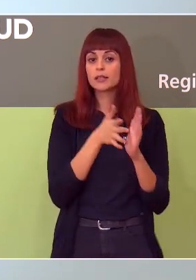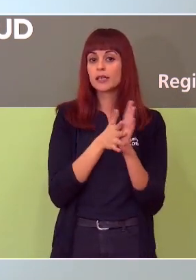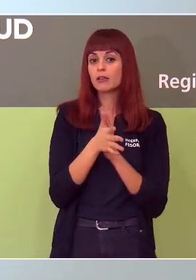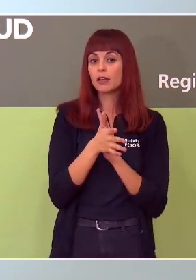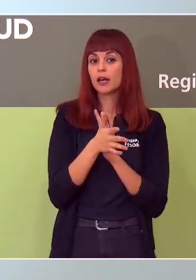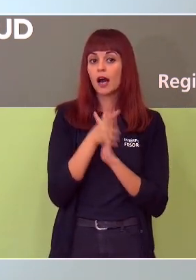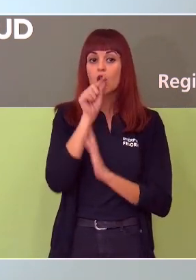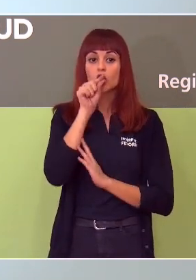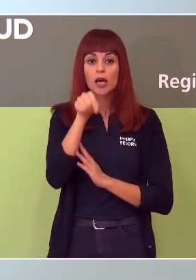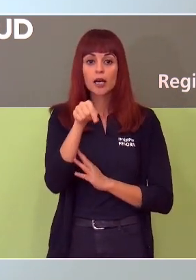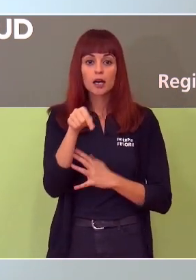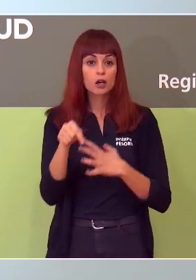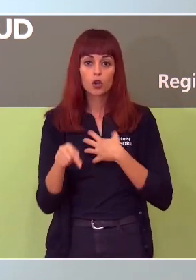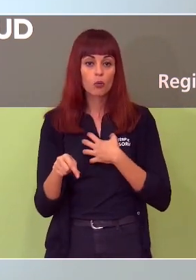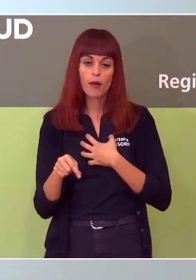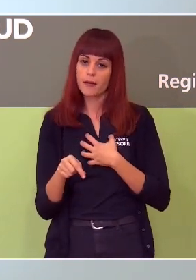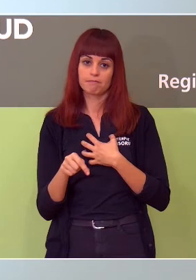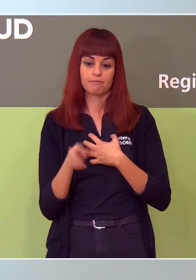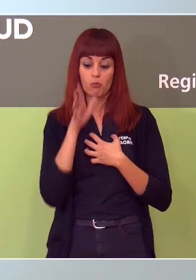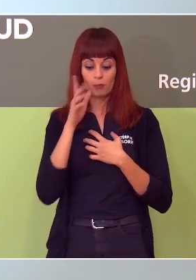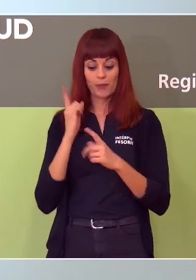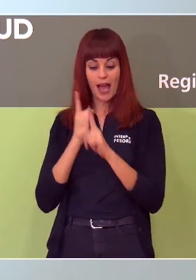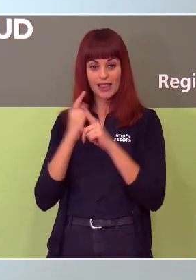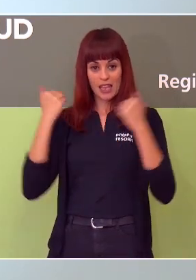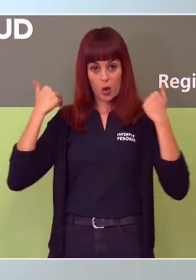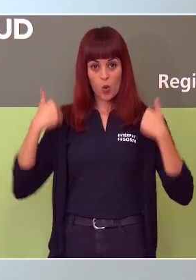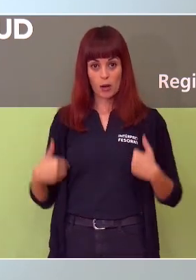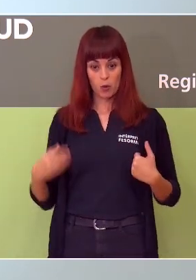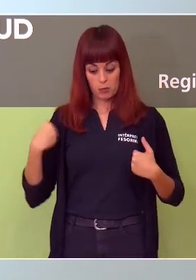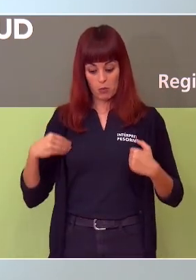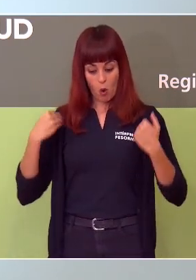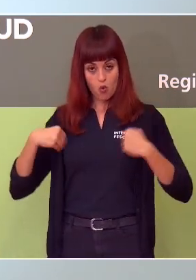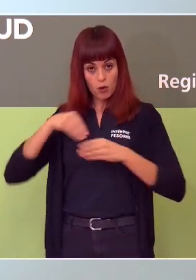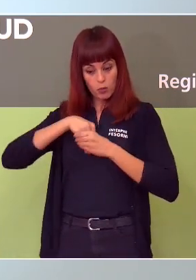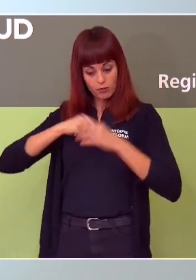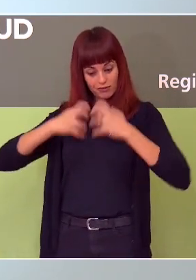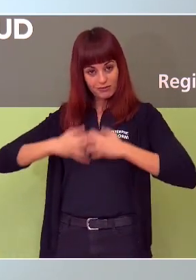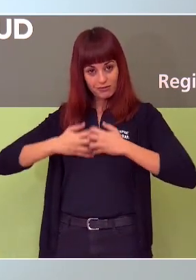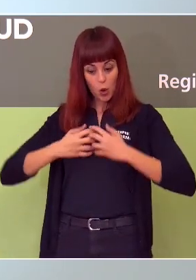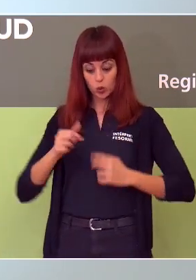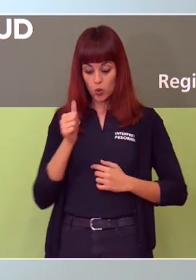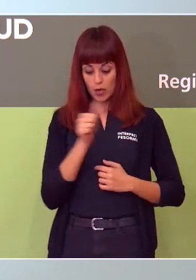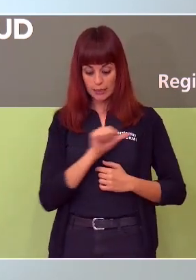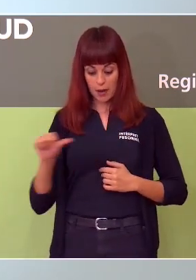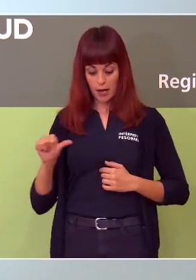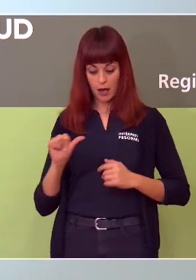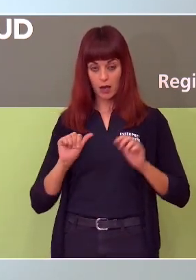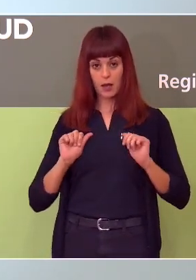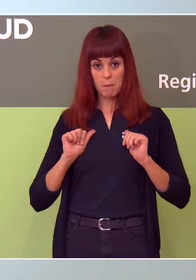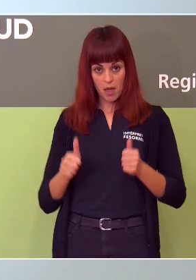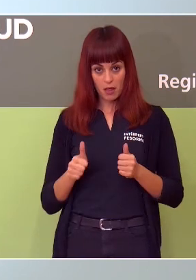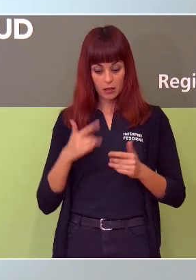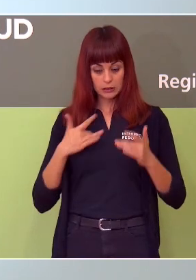ninguna posibilidad de contagiar, porque estos anticuerpos, estas inmunoglobulinas que produce el organismo se producen casi una semana después del inicio de los síntomas